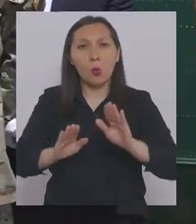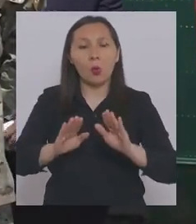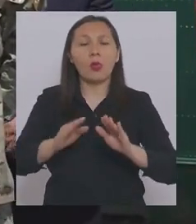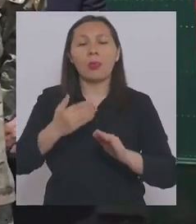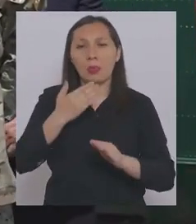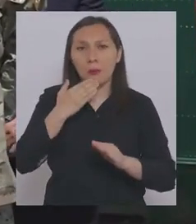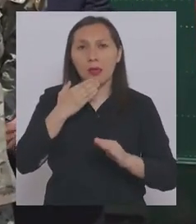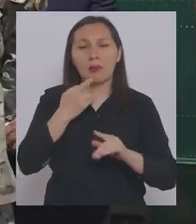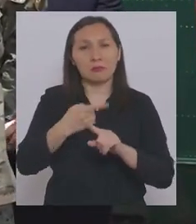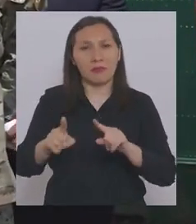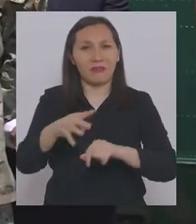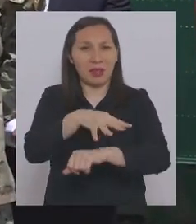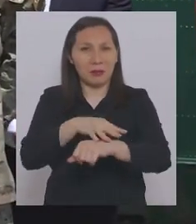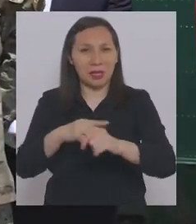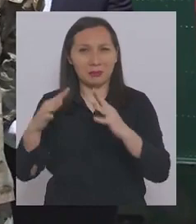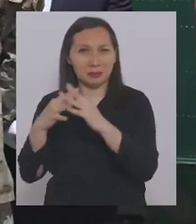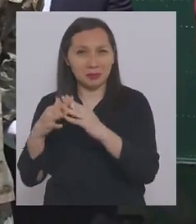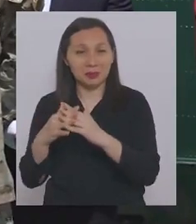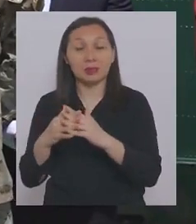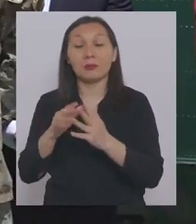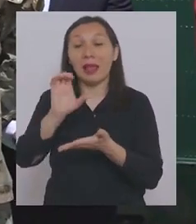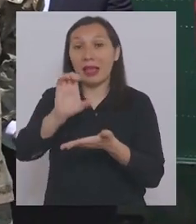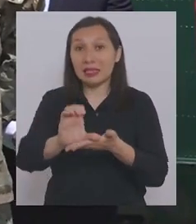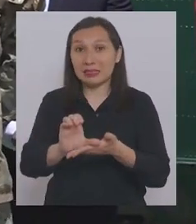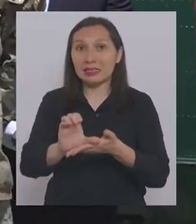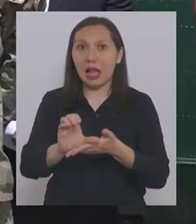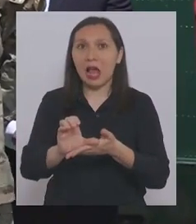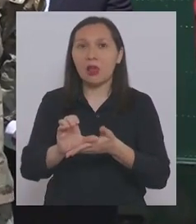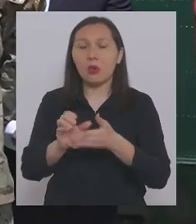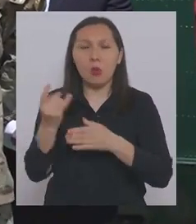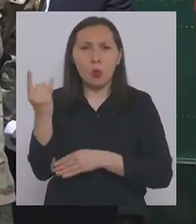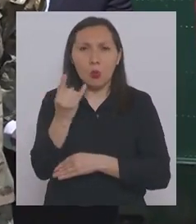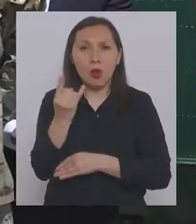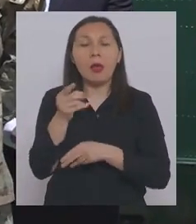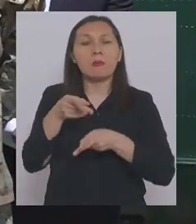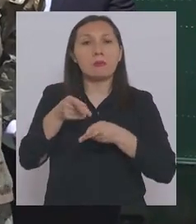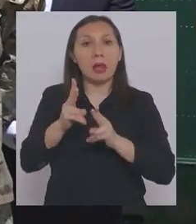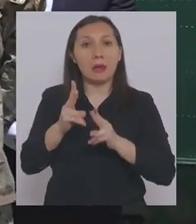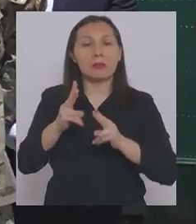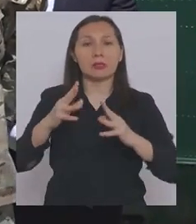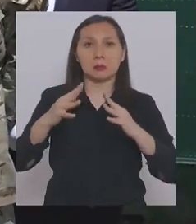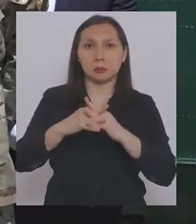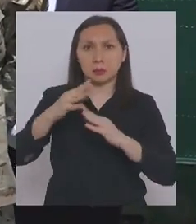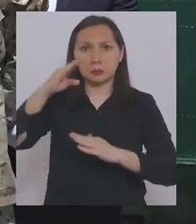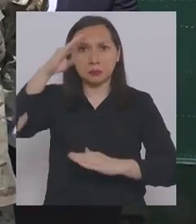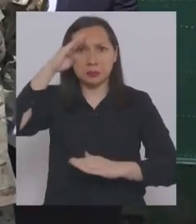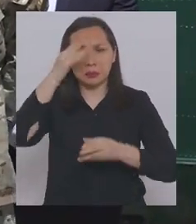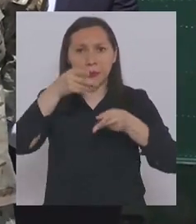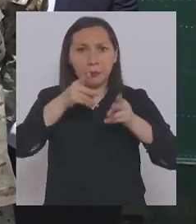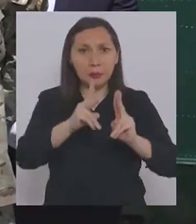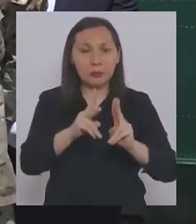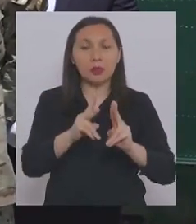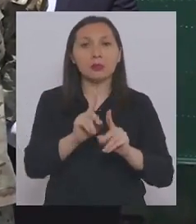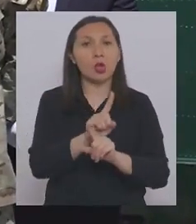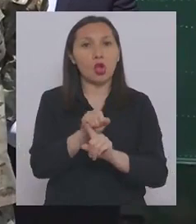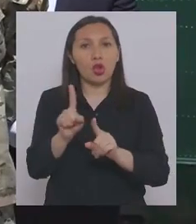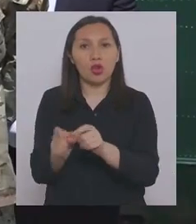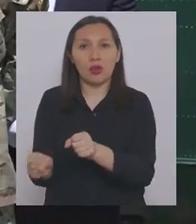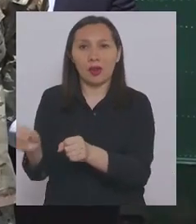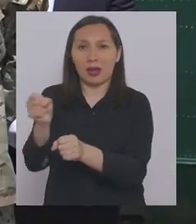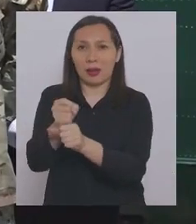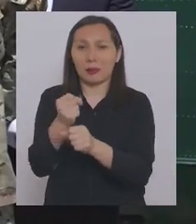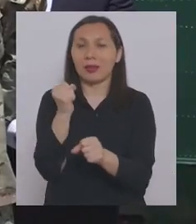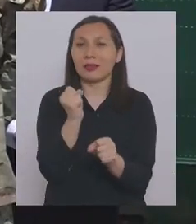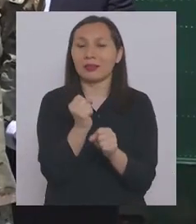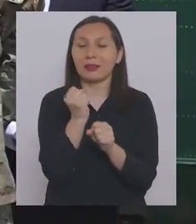armadas. Este estado de emergencia permite a las fuerzas armadas, y quiero ser muy claro, no reemplazar la labor